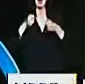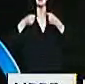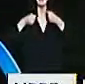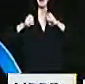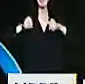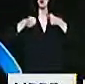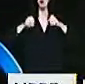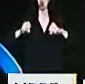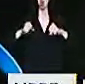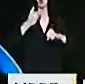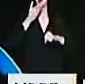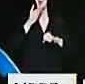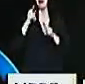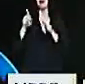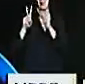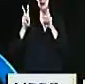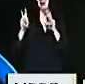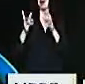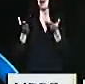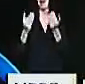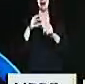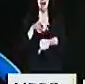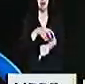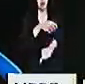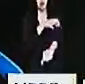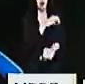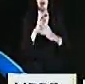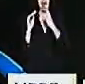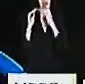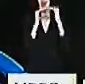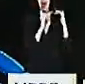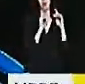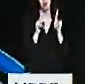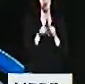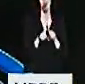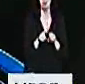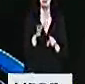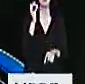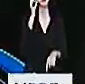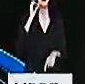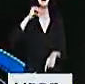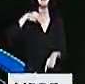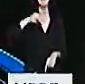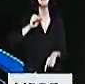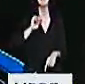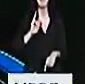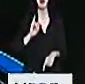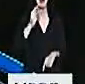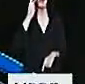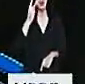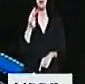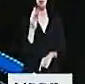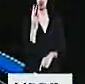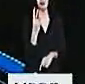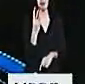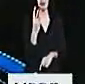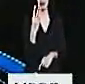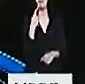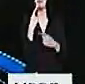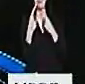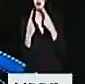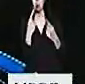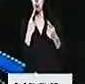ir nivelando en ese sentido. May, es tu turno. Bien, vamos a ver nuevamente las opciones que tenemos. Las tres preguntas que nos